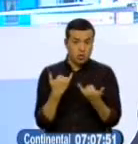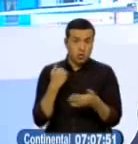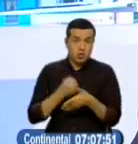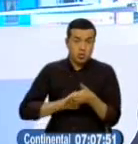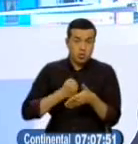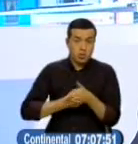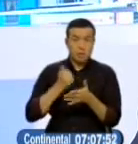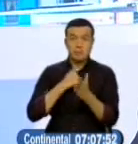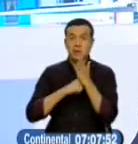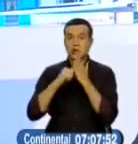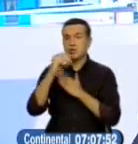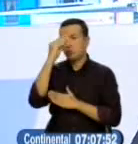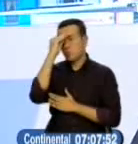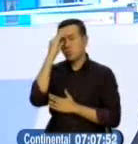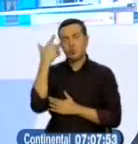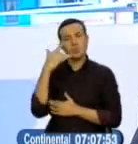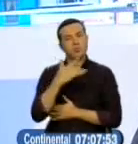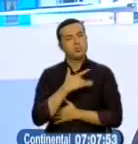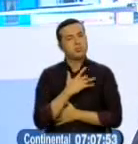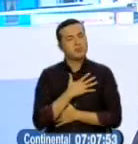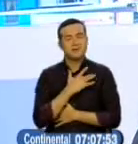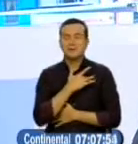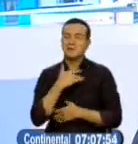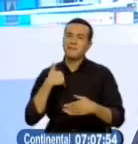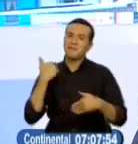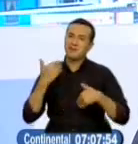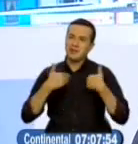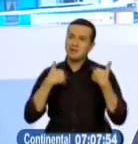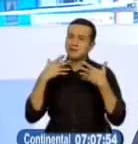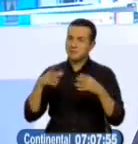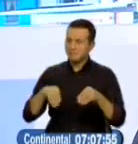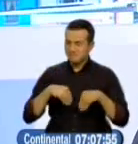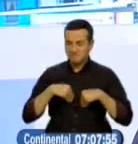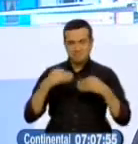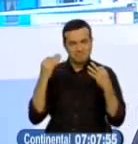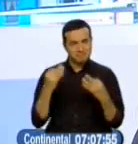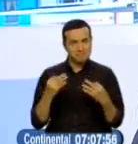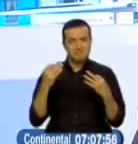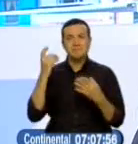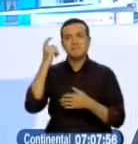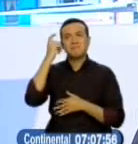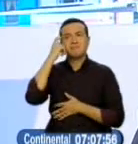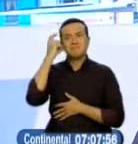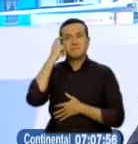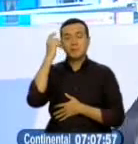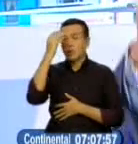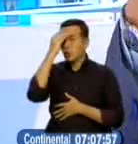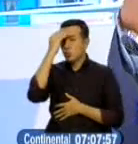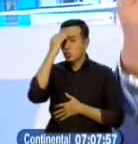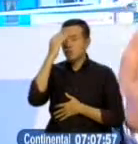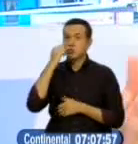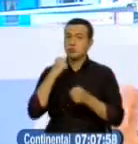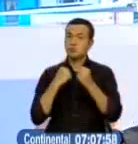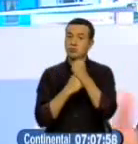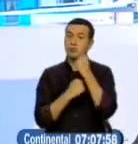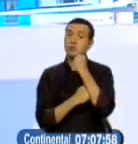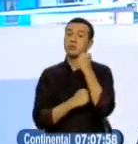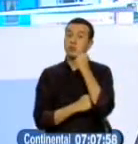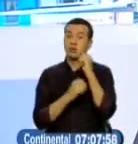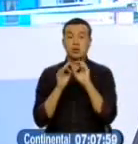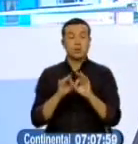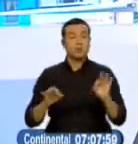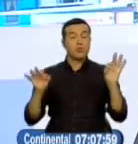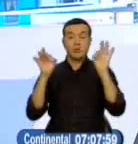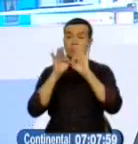mayúsculo en el Ministerio de Educación y estoy muy contento de haber asumido esa cartera de Estado. Creo que la educación es la base fundamental de